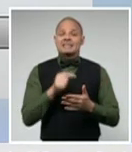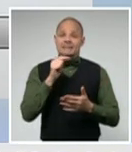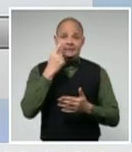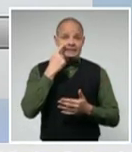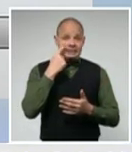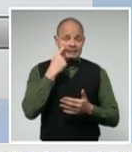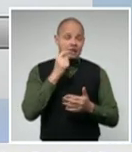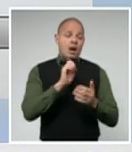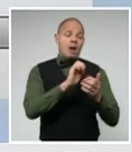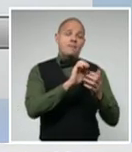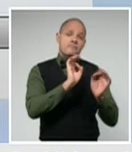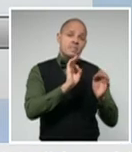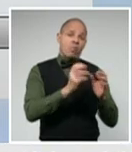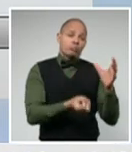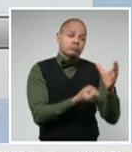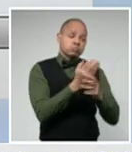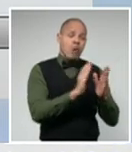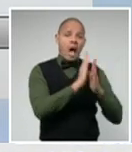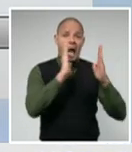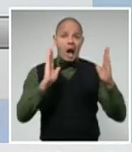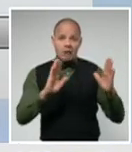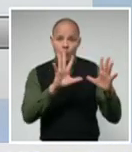fallecidos es de